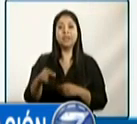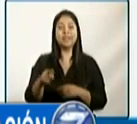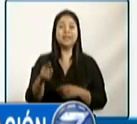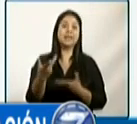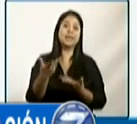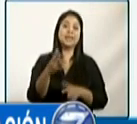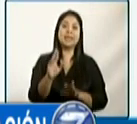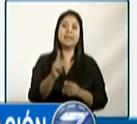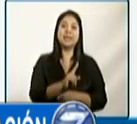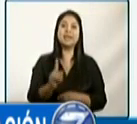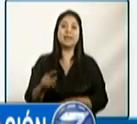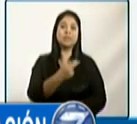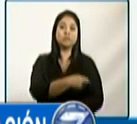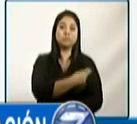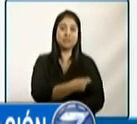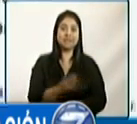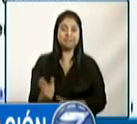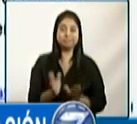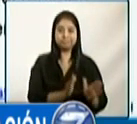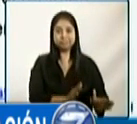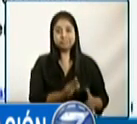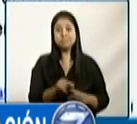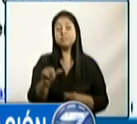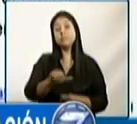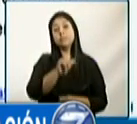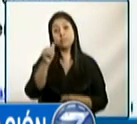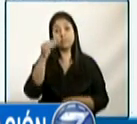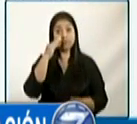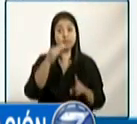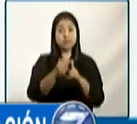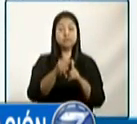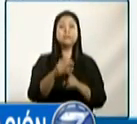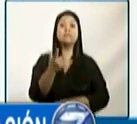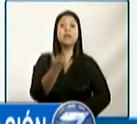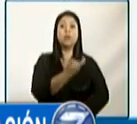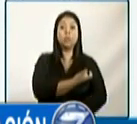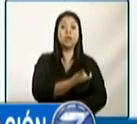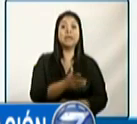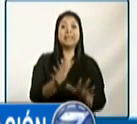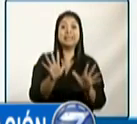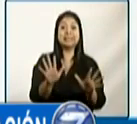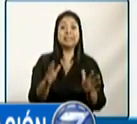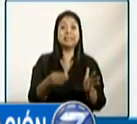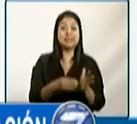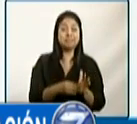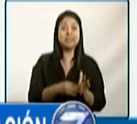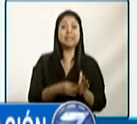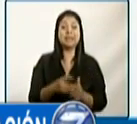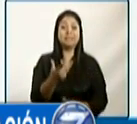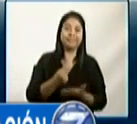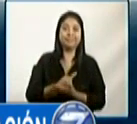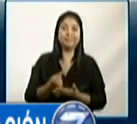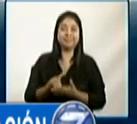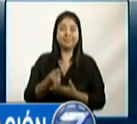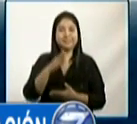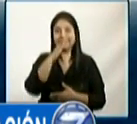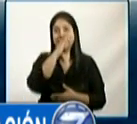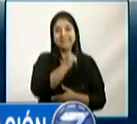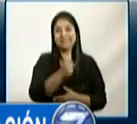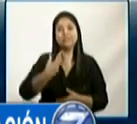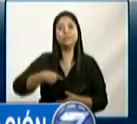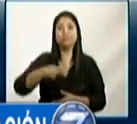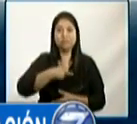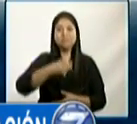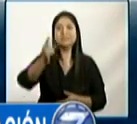unidades. La siguiente meta es vacunar con 10.000 dosis diarias en los próximos 15 días. Vamos a estar